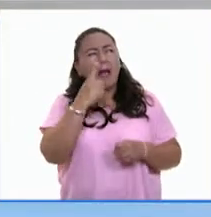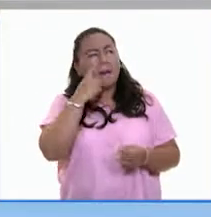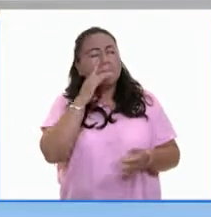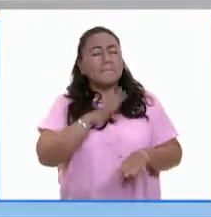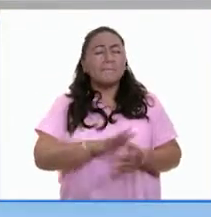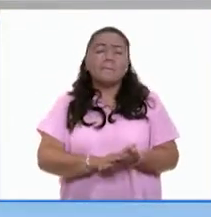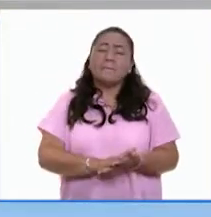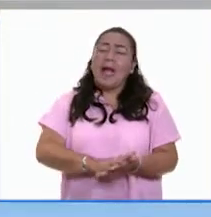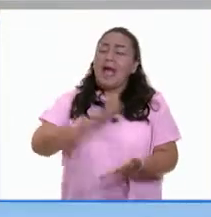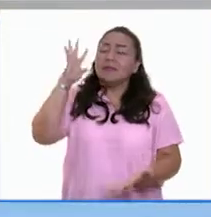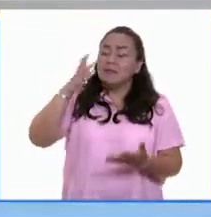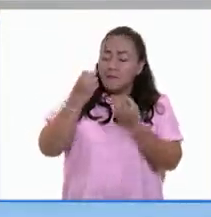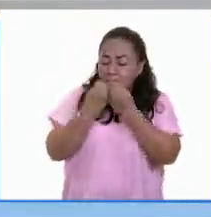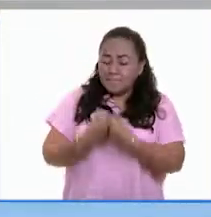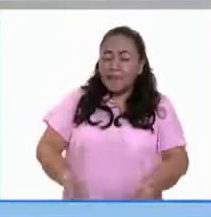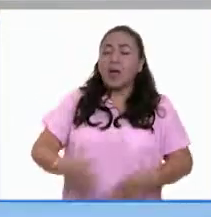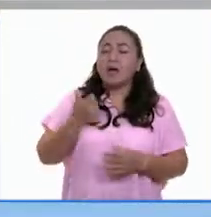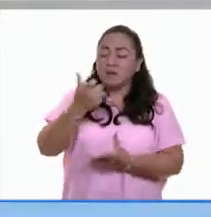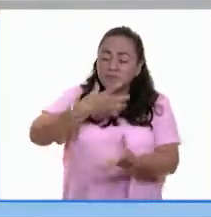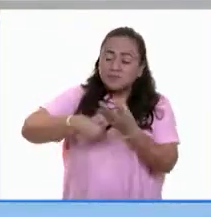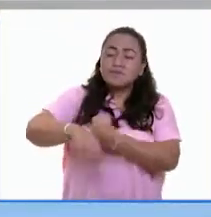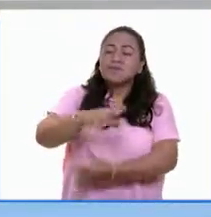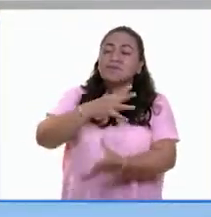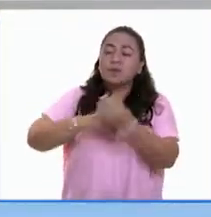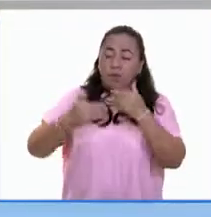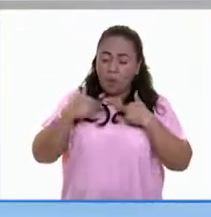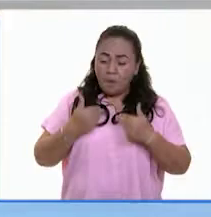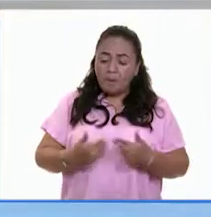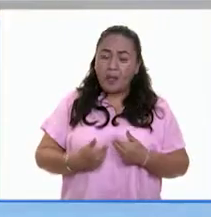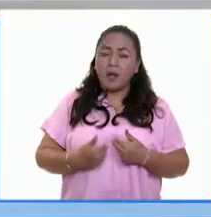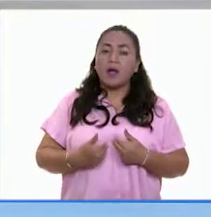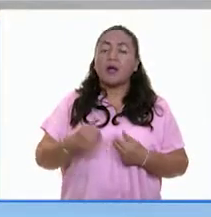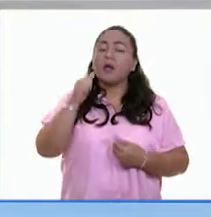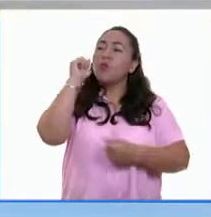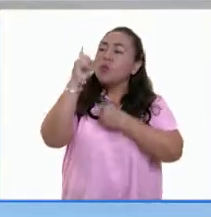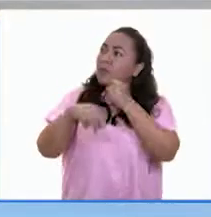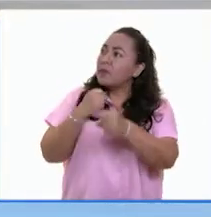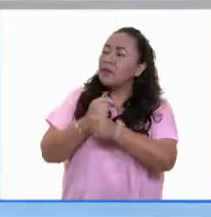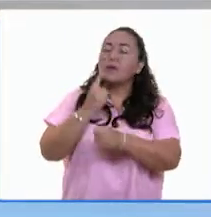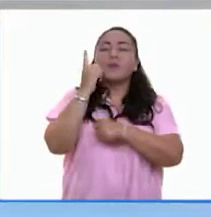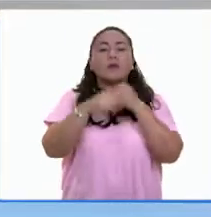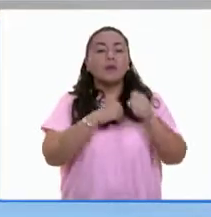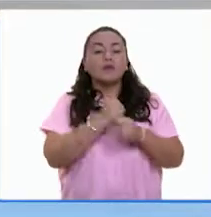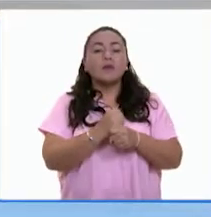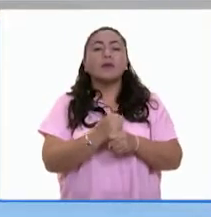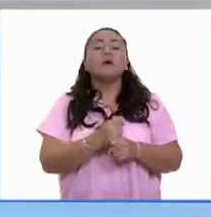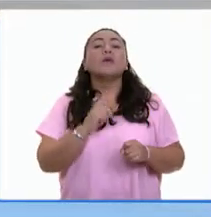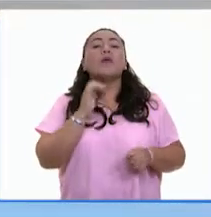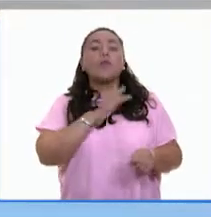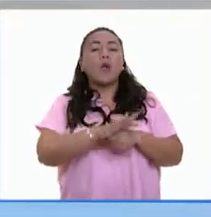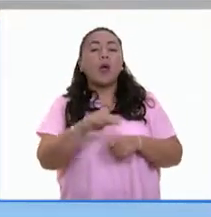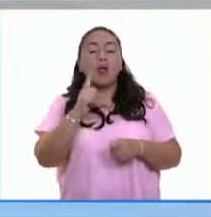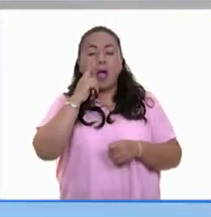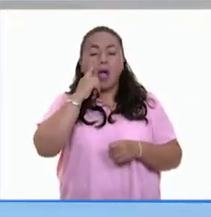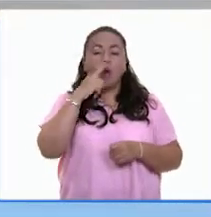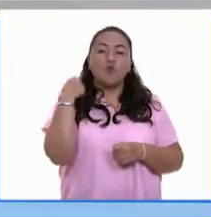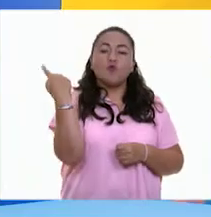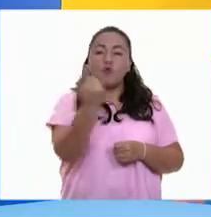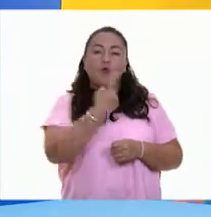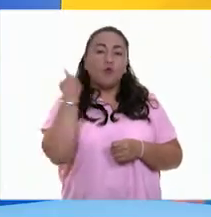más pérdidas económicas, materiales y humanas causa cada año es el provocado por los